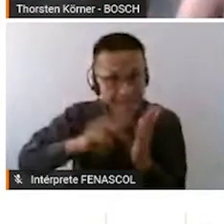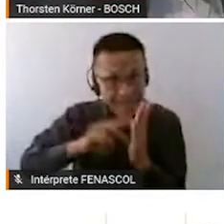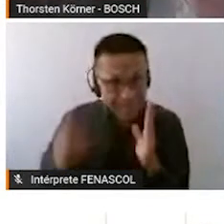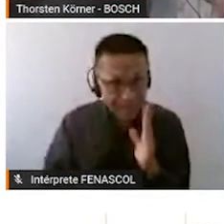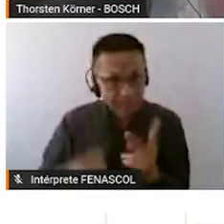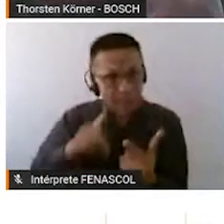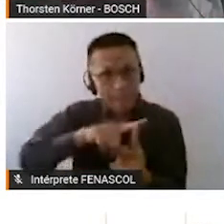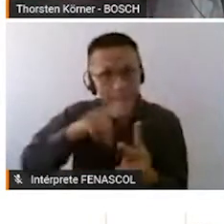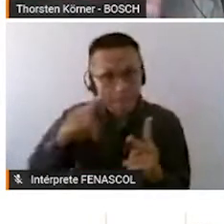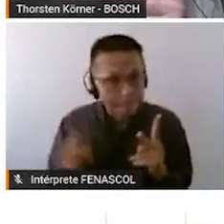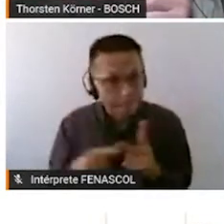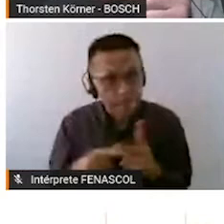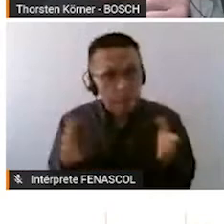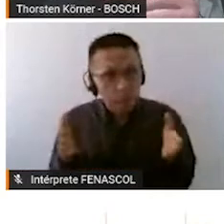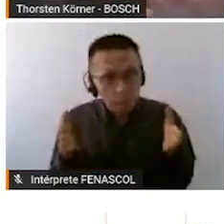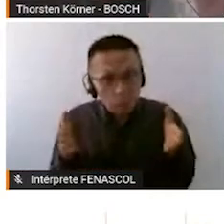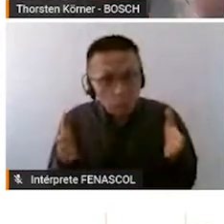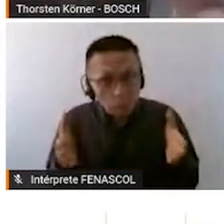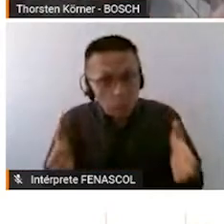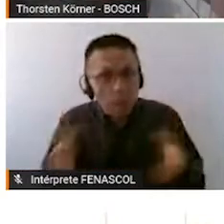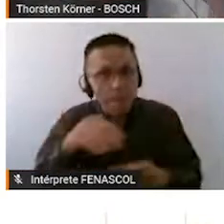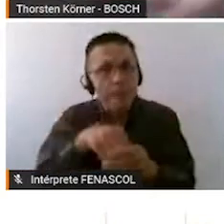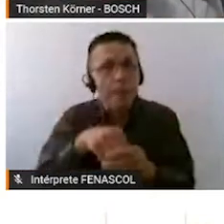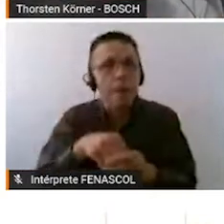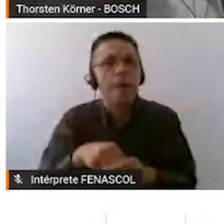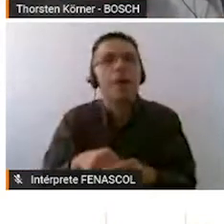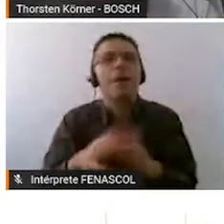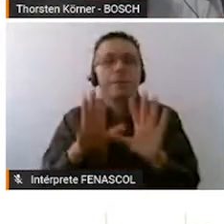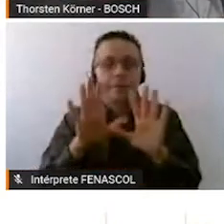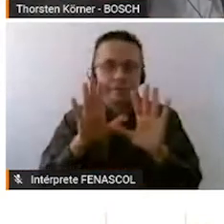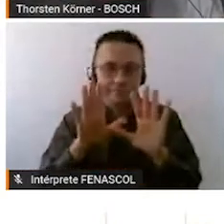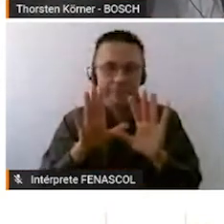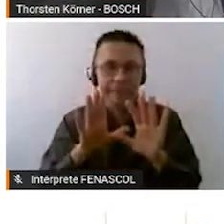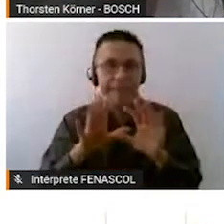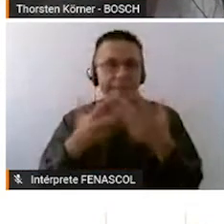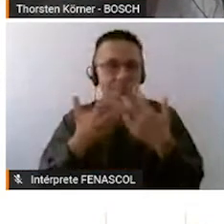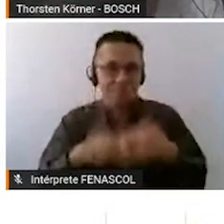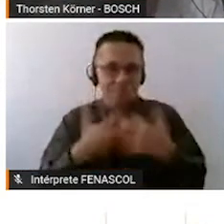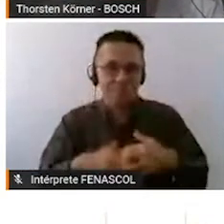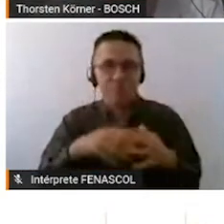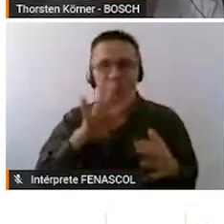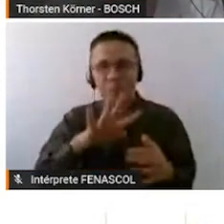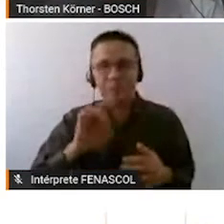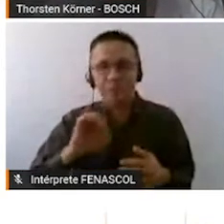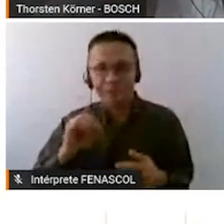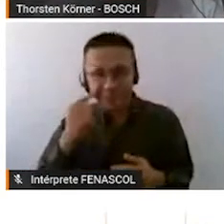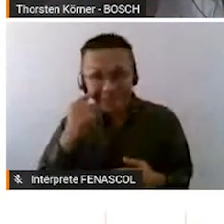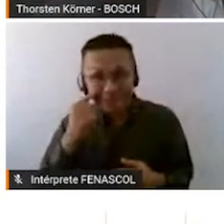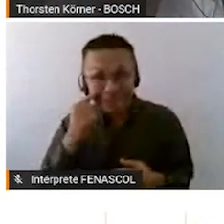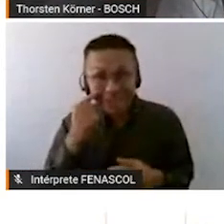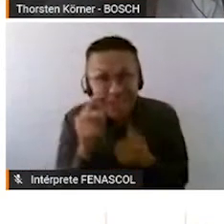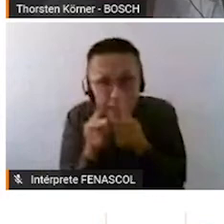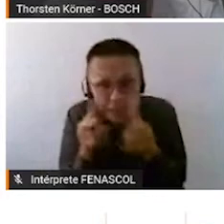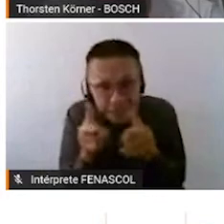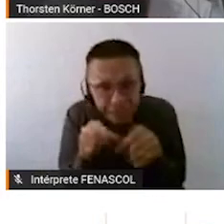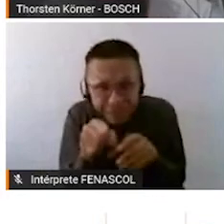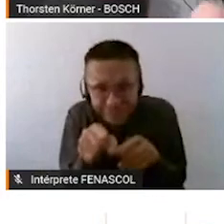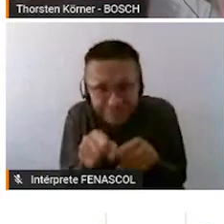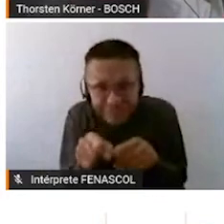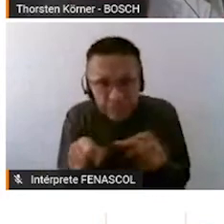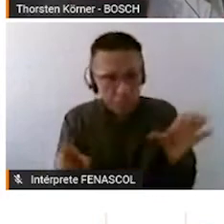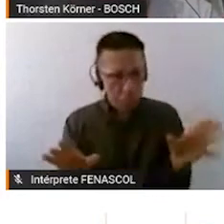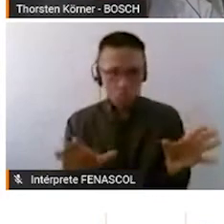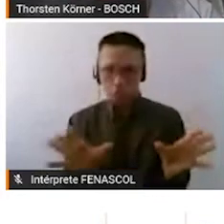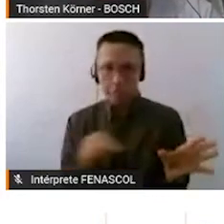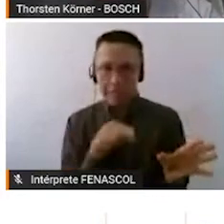conjuntamente forman pues lo que es Industria 4.0. Y ahí vemos en la mitad al grupo de personas que deben ser aquellos